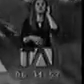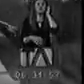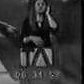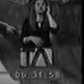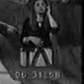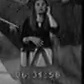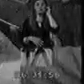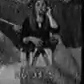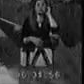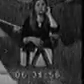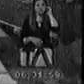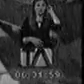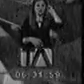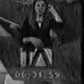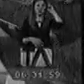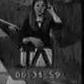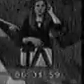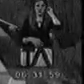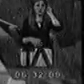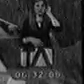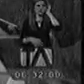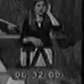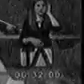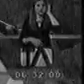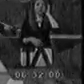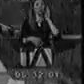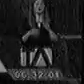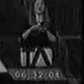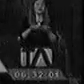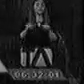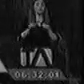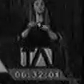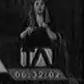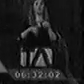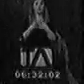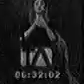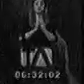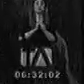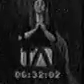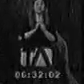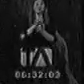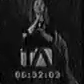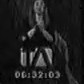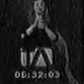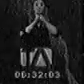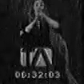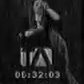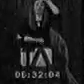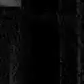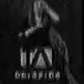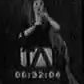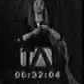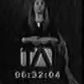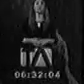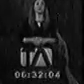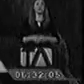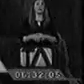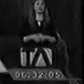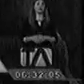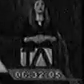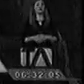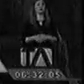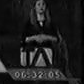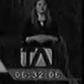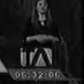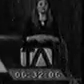accionar nos va a dar la verdad de lo que pasó el 30 de septiembre del 2010. El 30S fue una gran tragedia nacional que